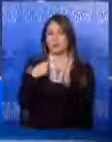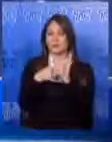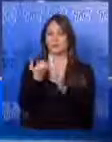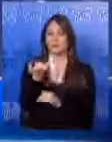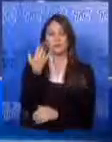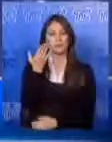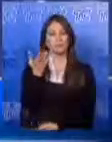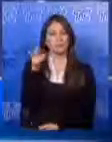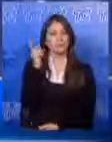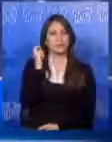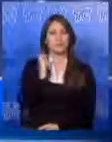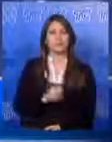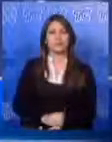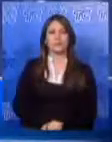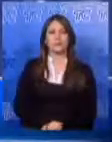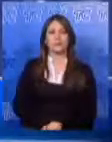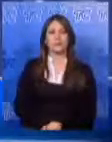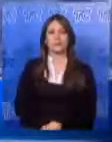te escuchamos.